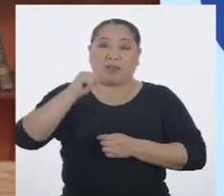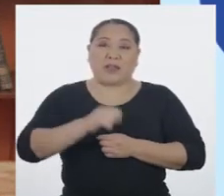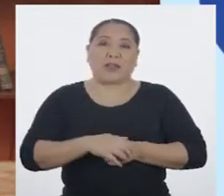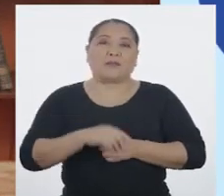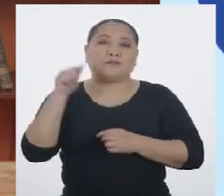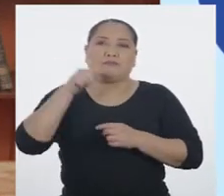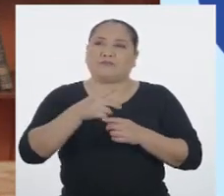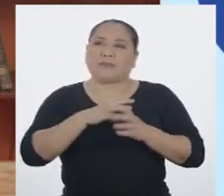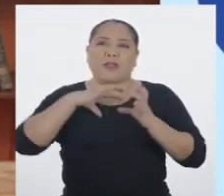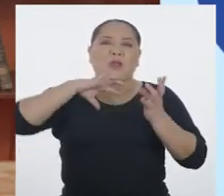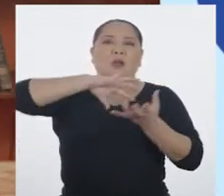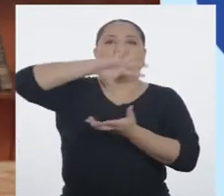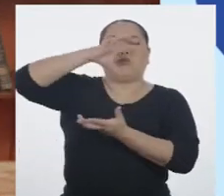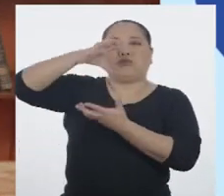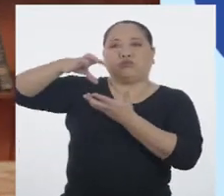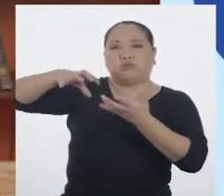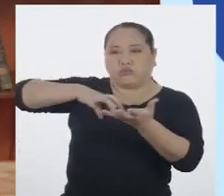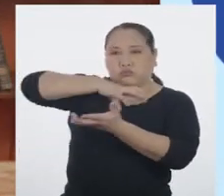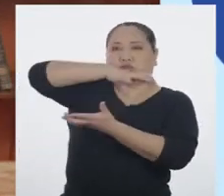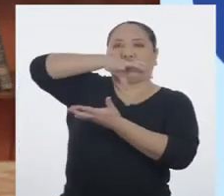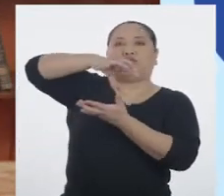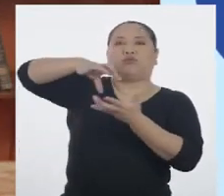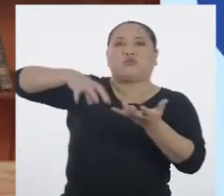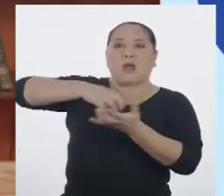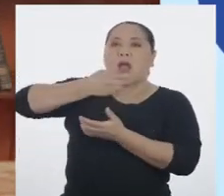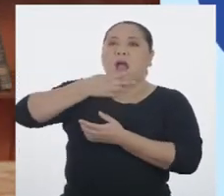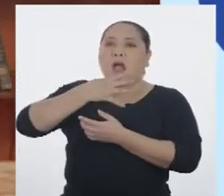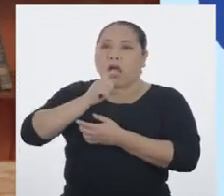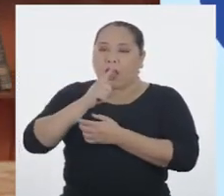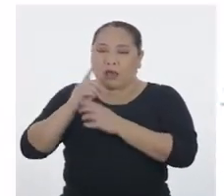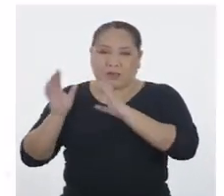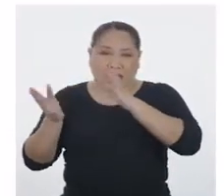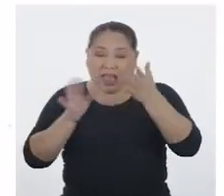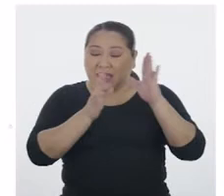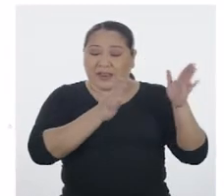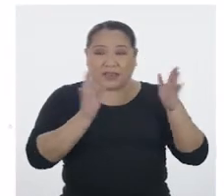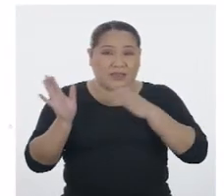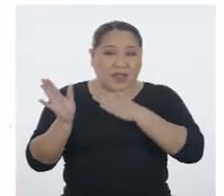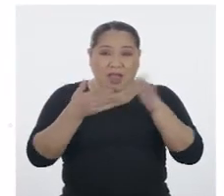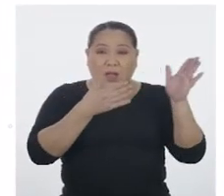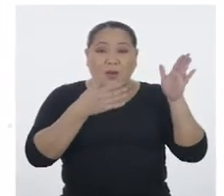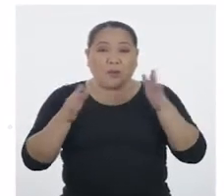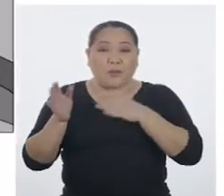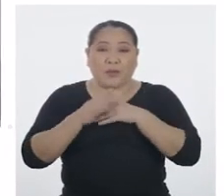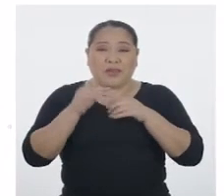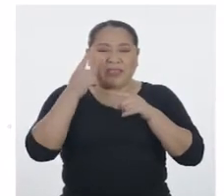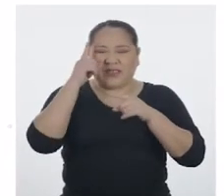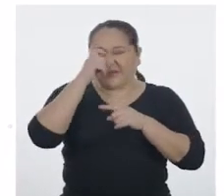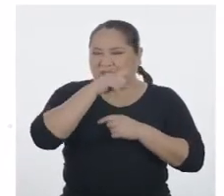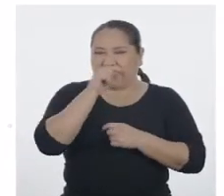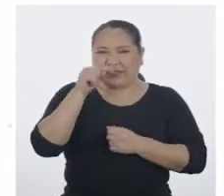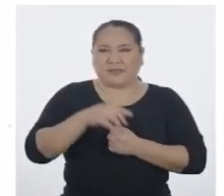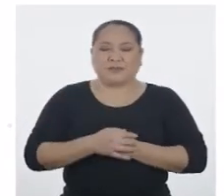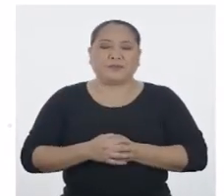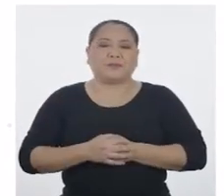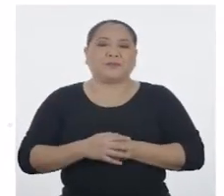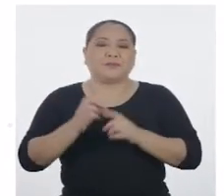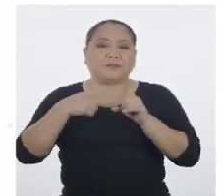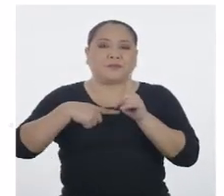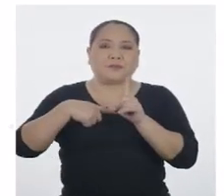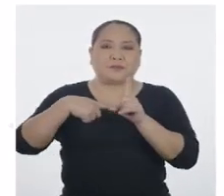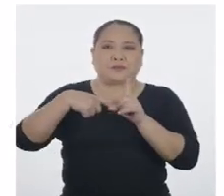que afecta la circulación del aire en las capas bajas de la atmósfera, tal como se observa en esta imagen.